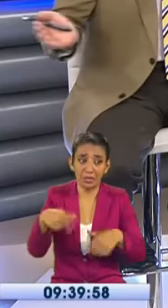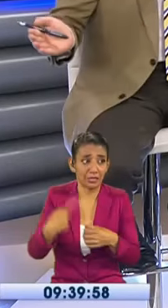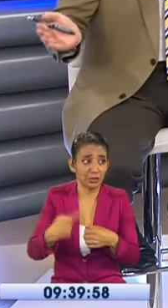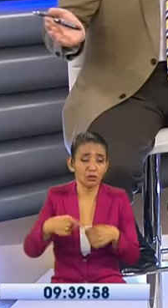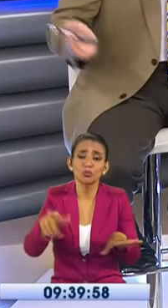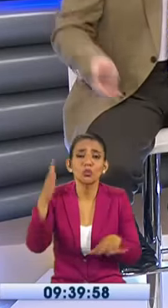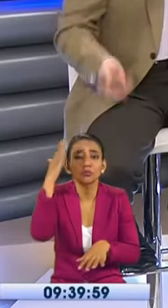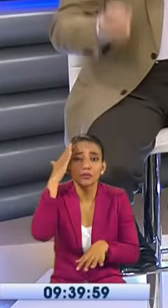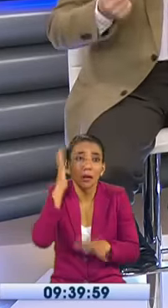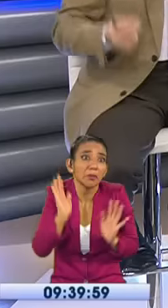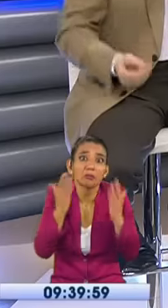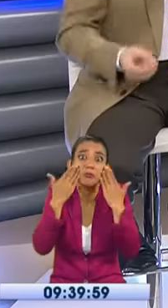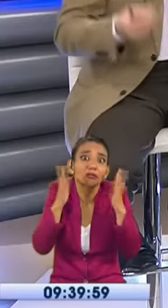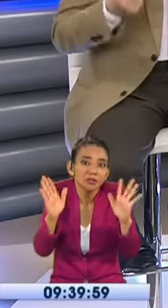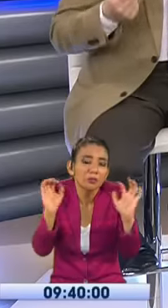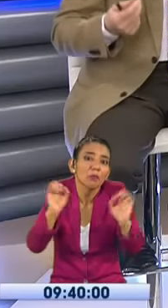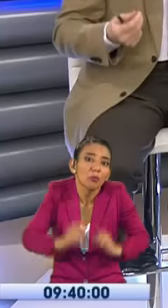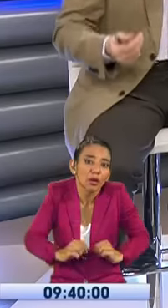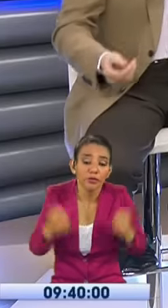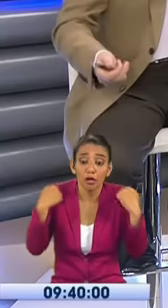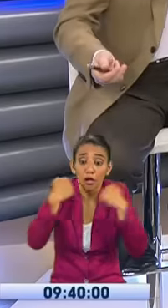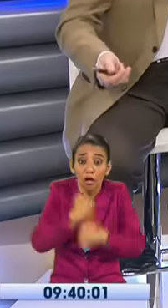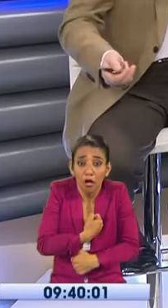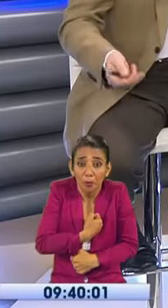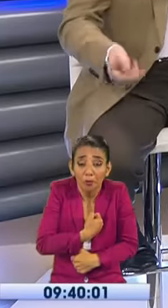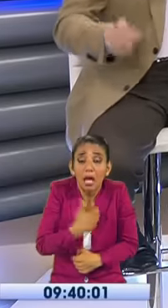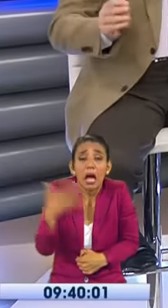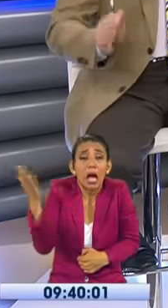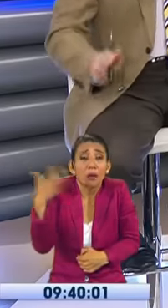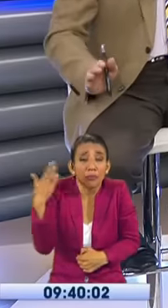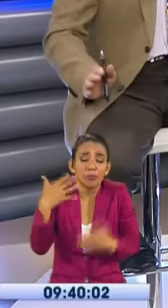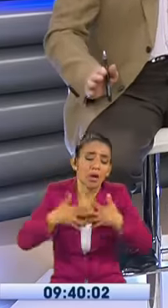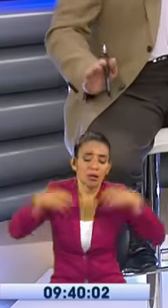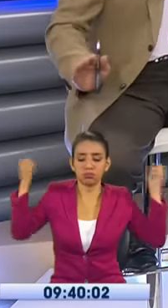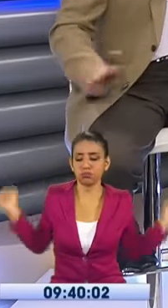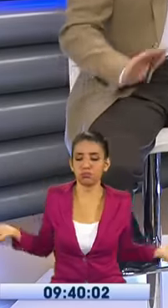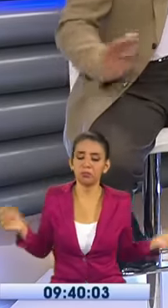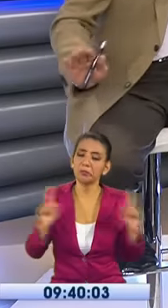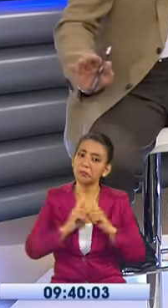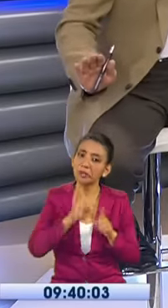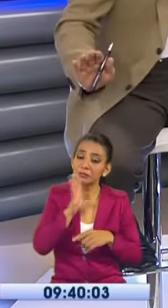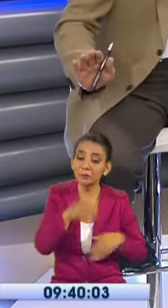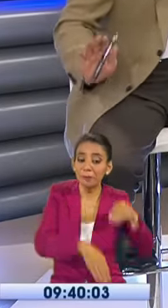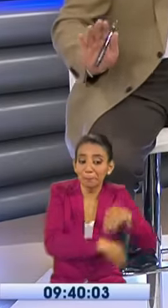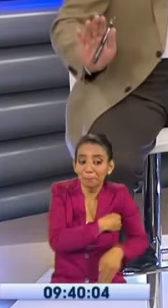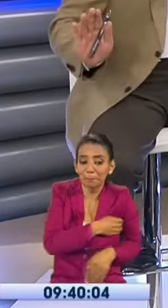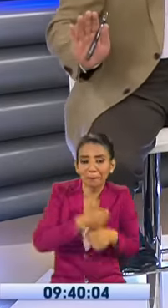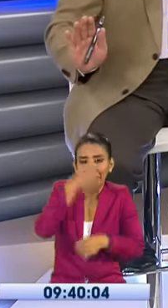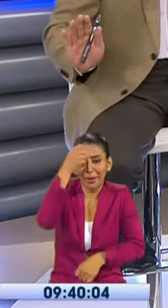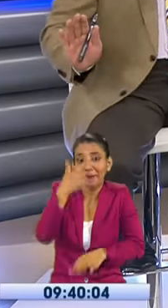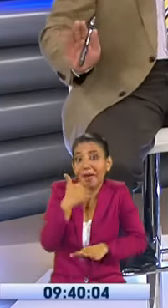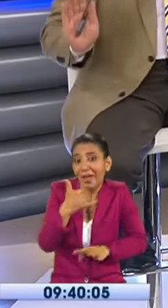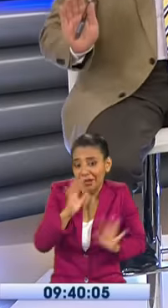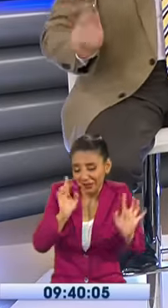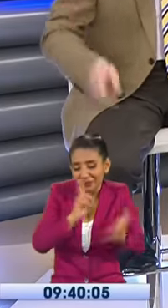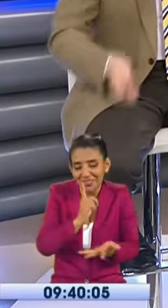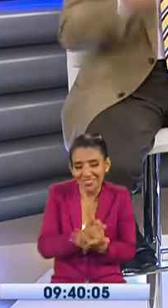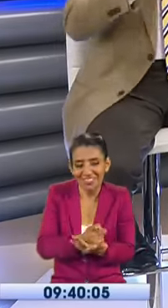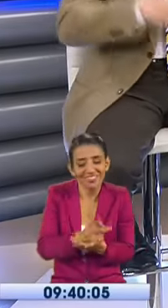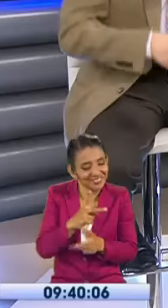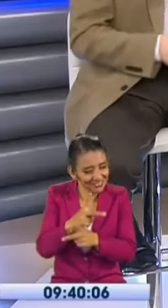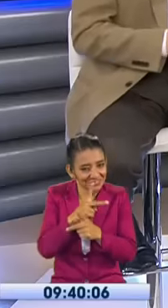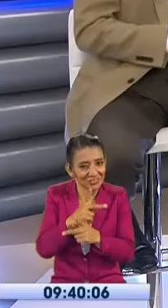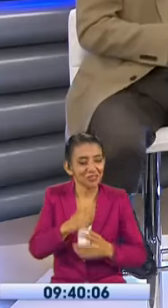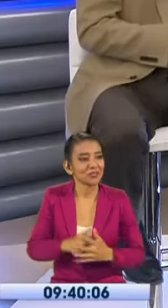que es impredecible, hay que estar con ropa muy veraniega, pero siempre el saquito bajo el brazo, siempre en la mano,